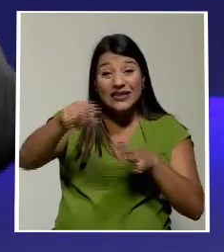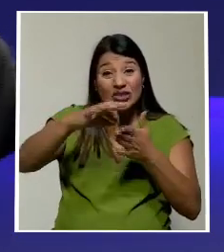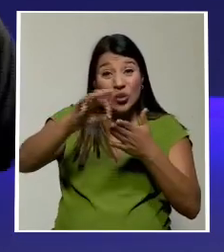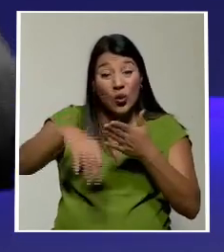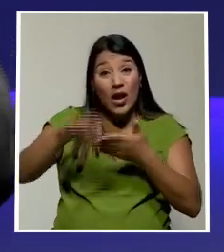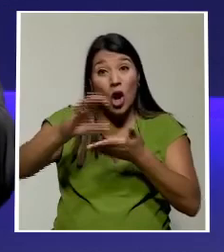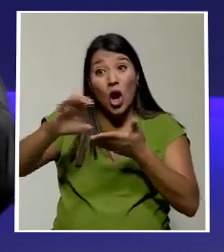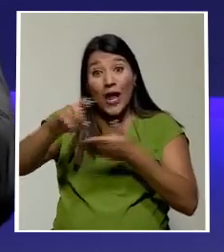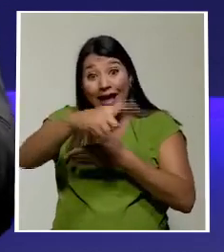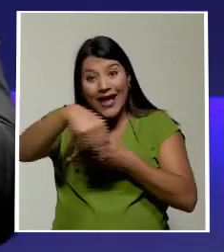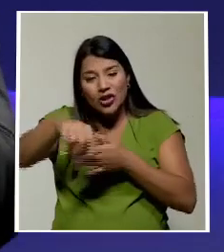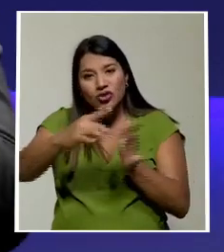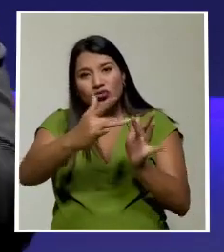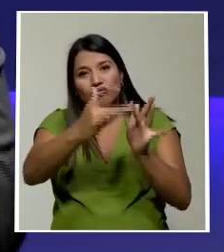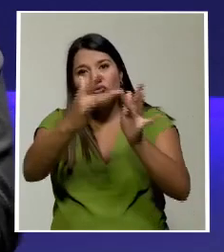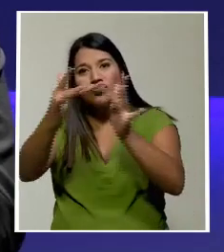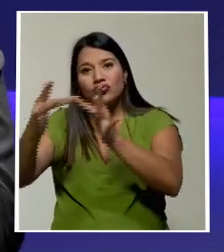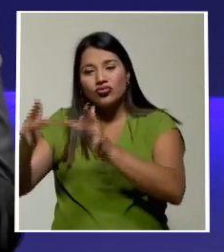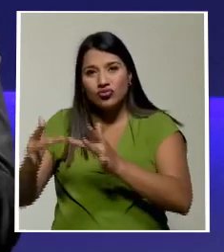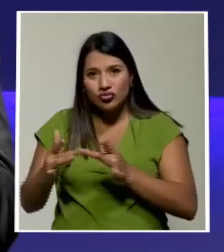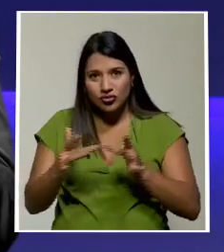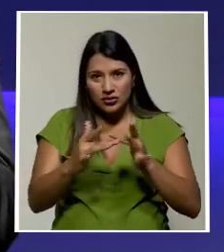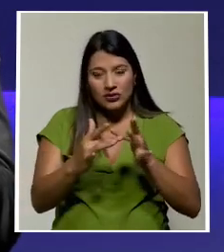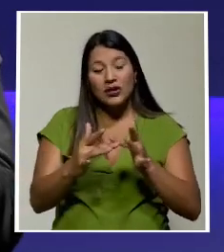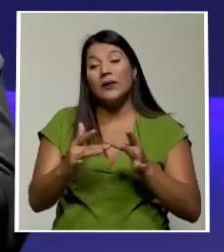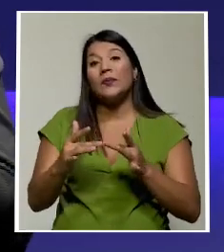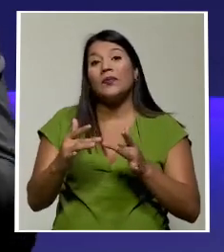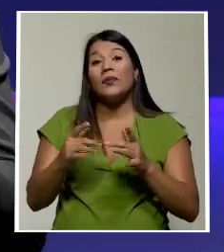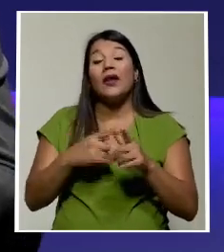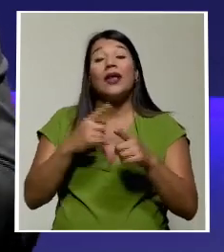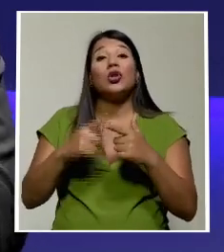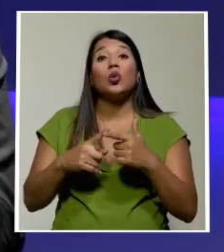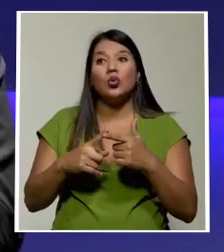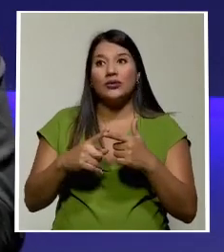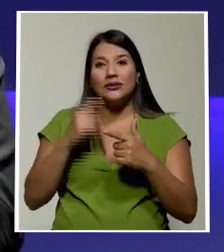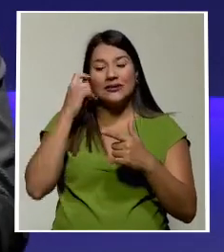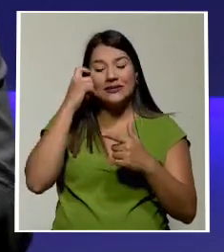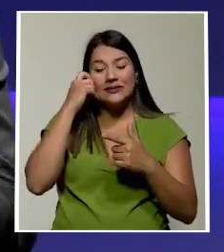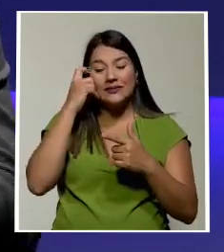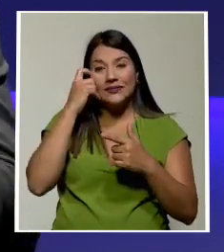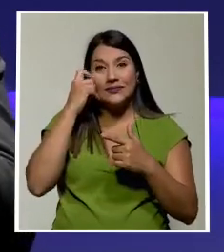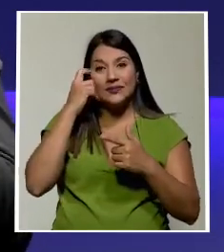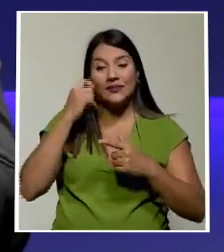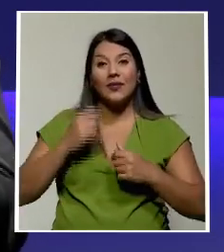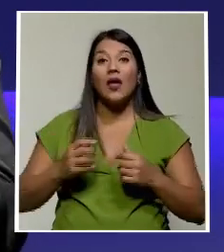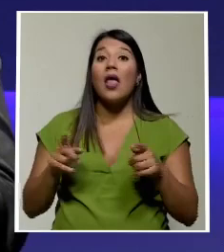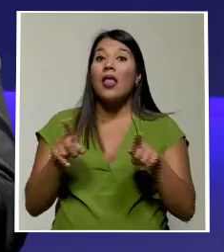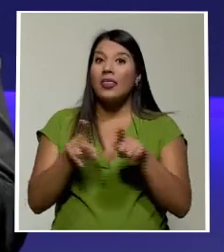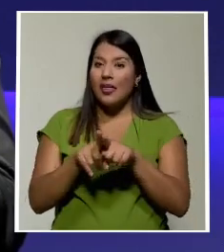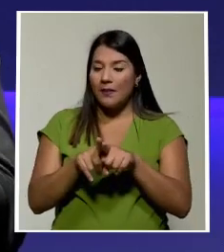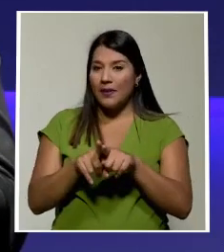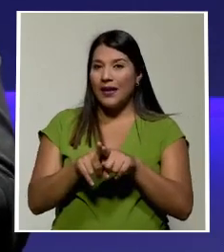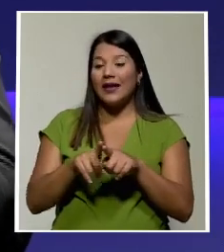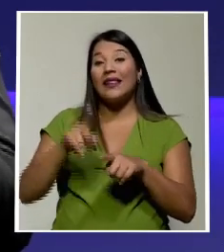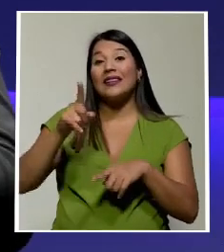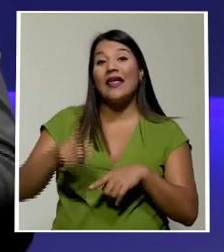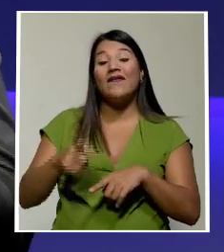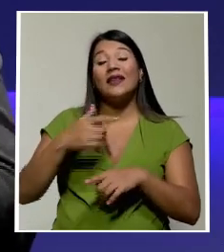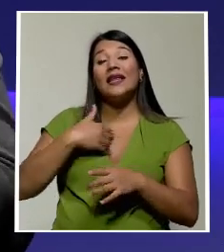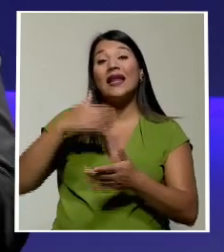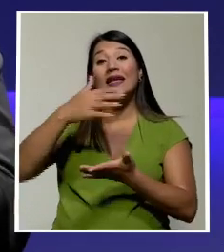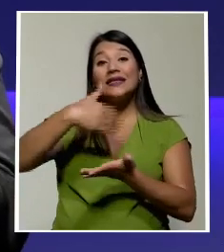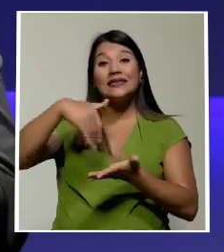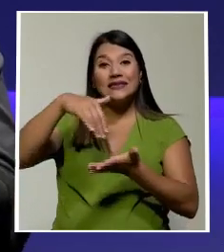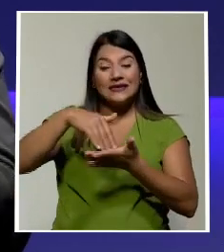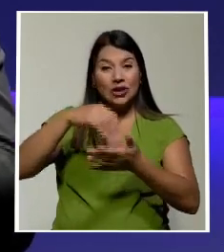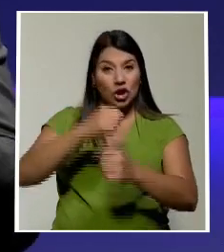trasladar o trasegar por internet, que es el aspecto más caro en este tipo de redes. Además va a tener un centro de